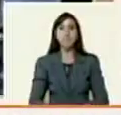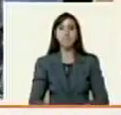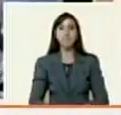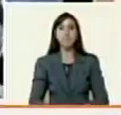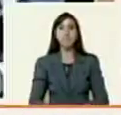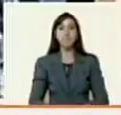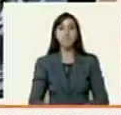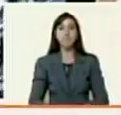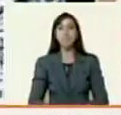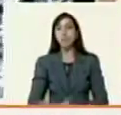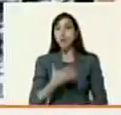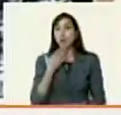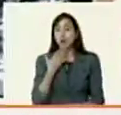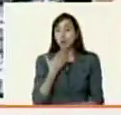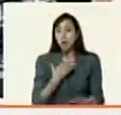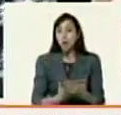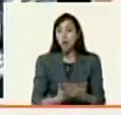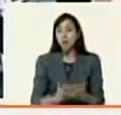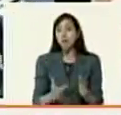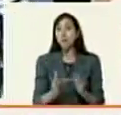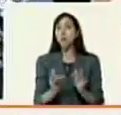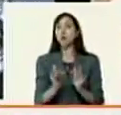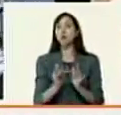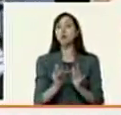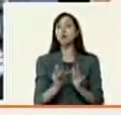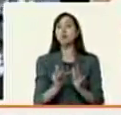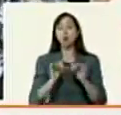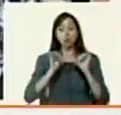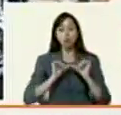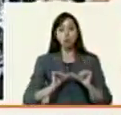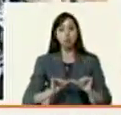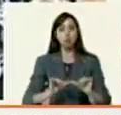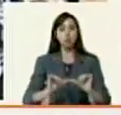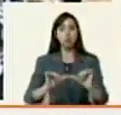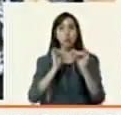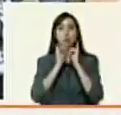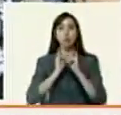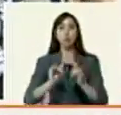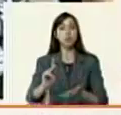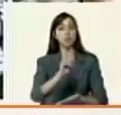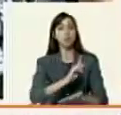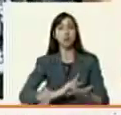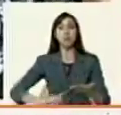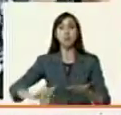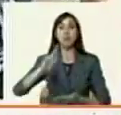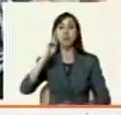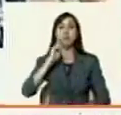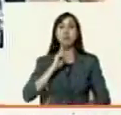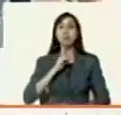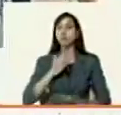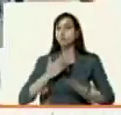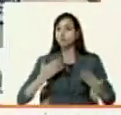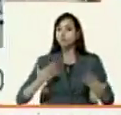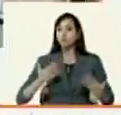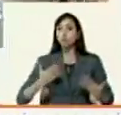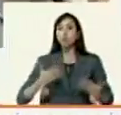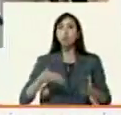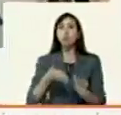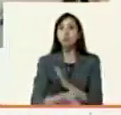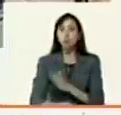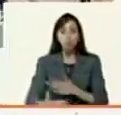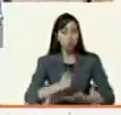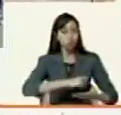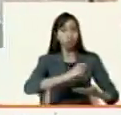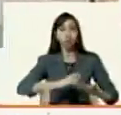Gracias a los estudios por este contacto. Continuamos transmitiendo desde la Plaza Bolívar con lo que es la jornada de recolección de firmas